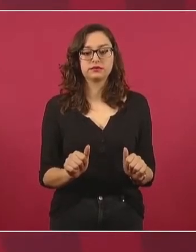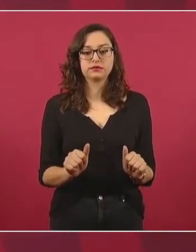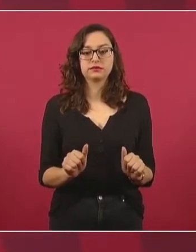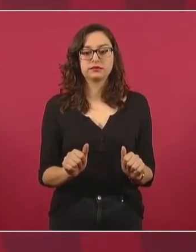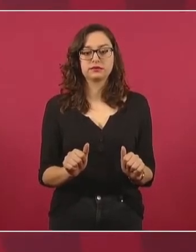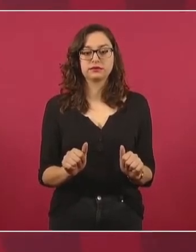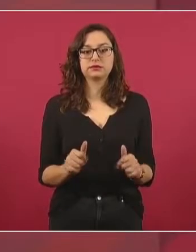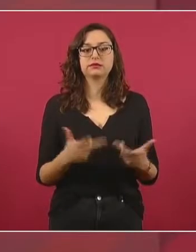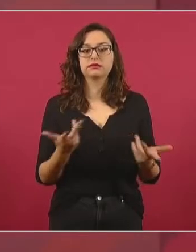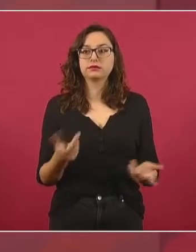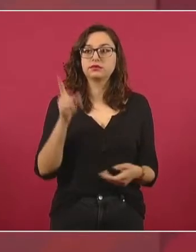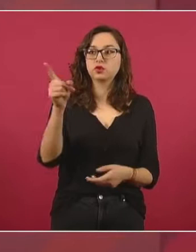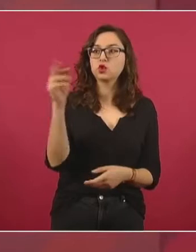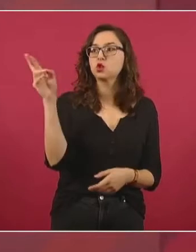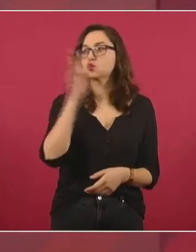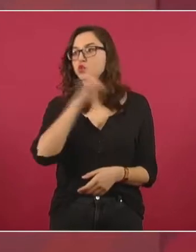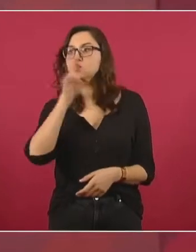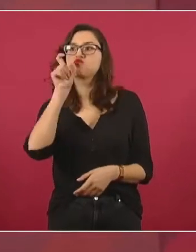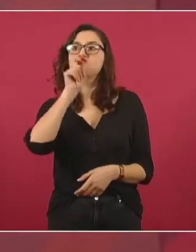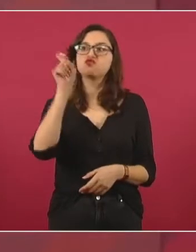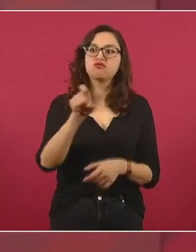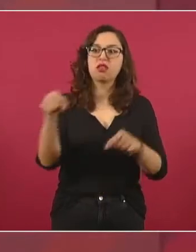conflicto de Rusia y Ucrania,